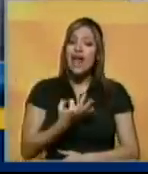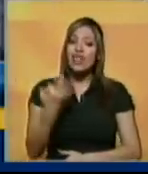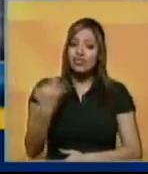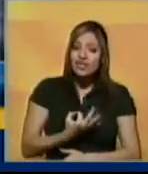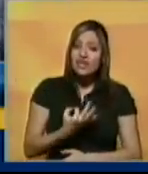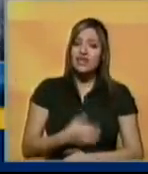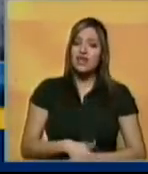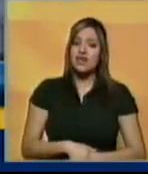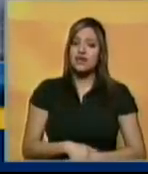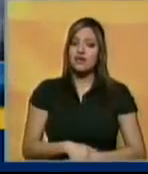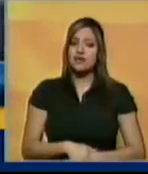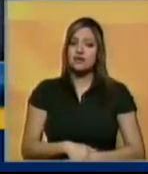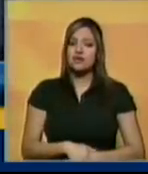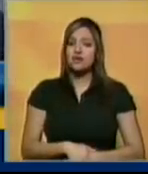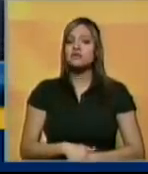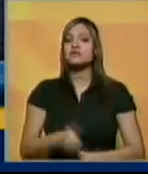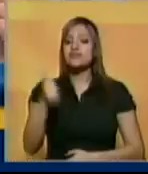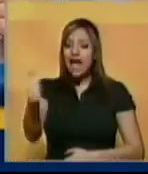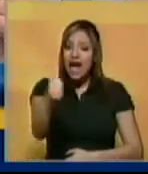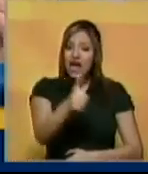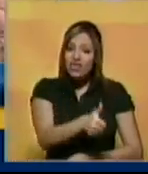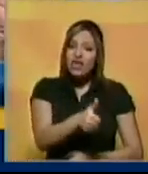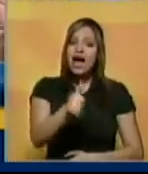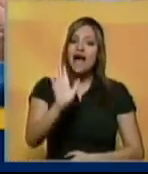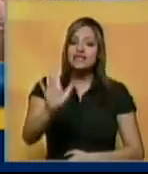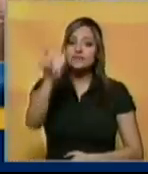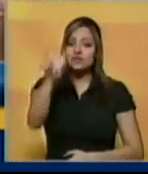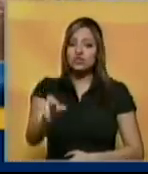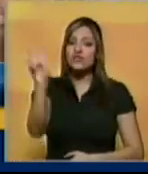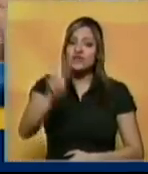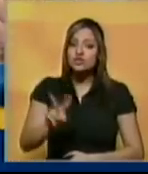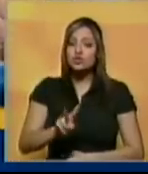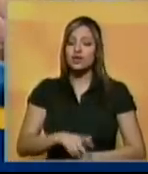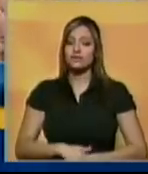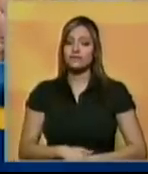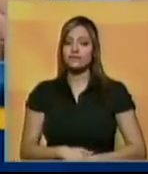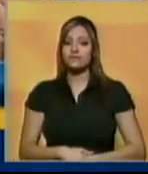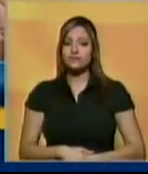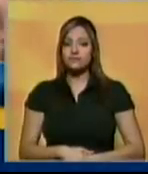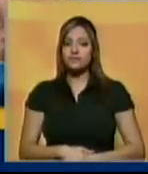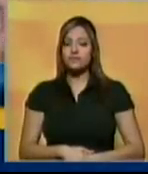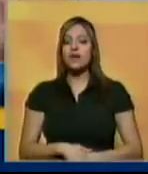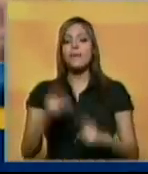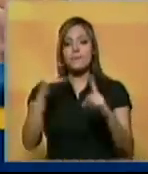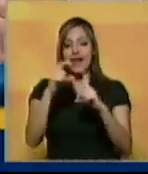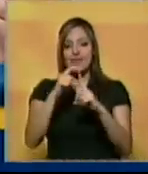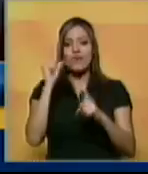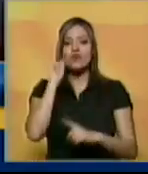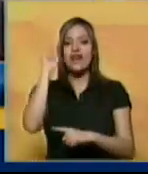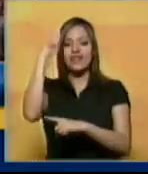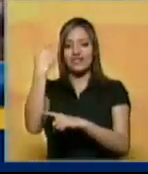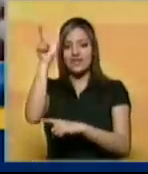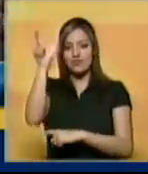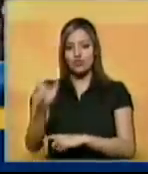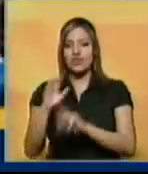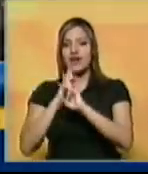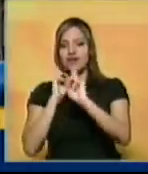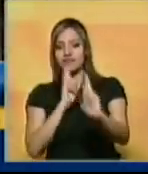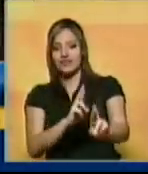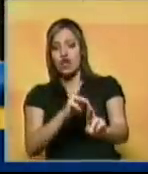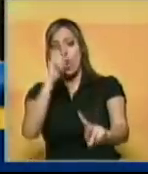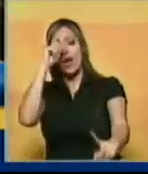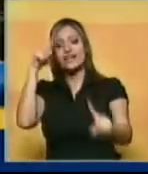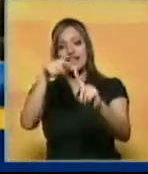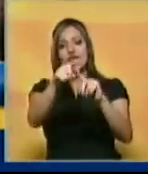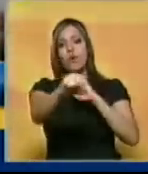y que debe ser garantizado a cada uno de los venezolanos. Bien, que eran palabras de la diputada Linora Figuera a propósito de